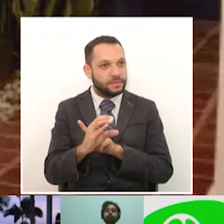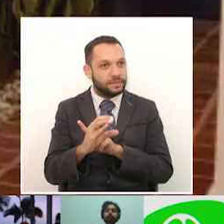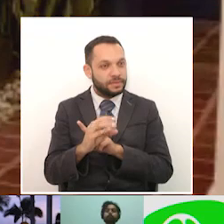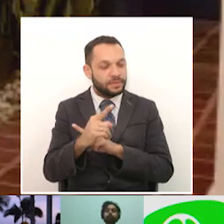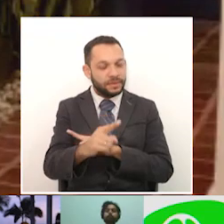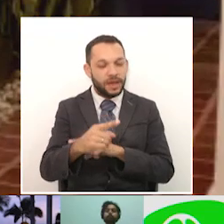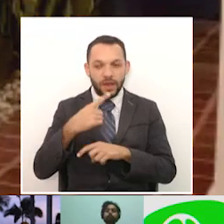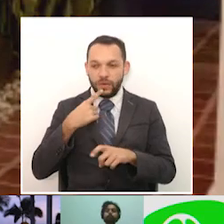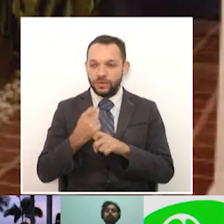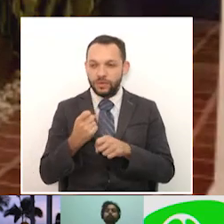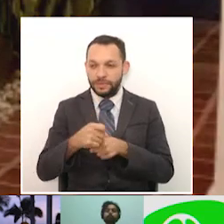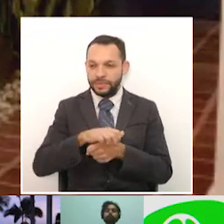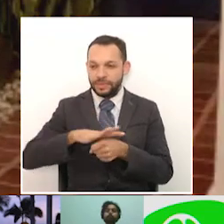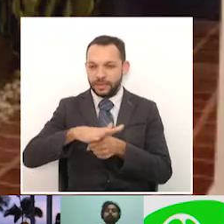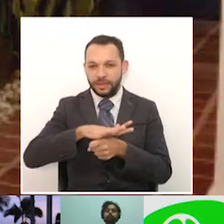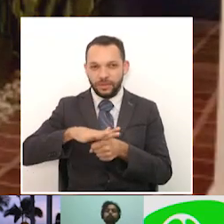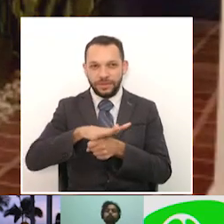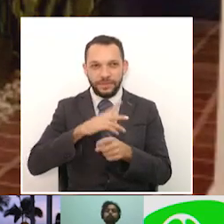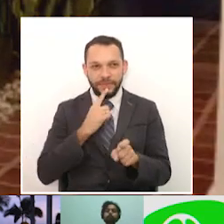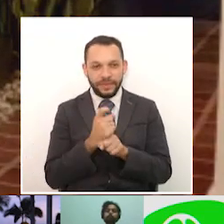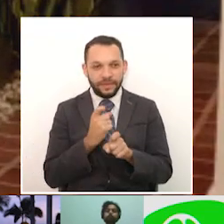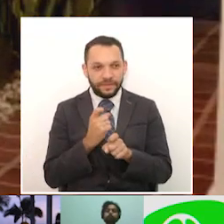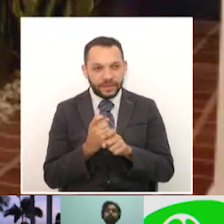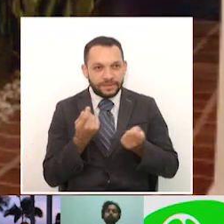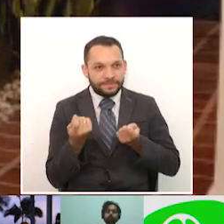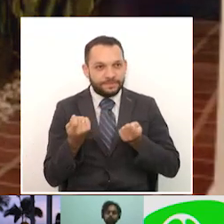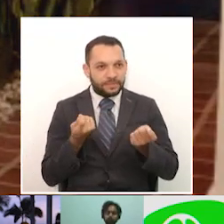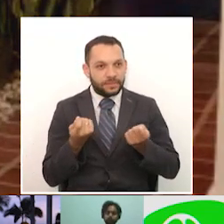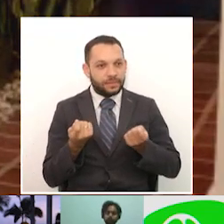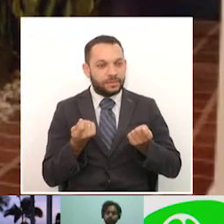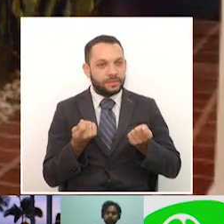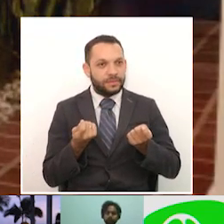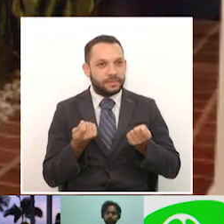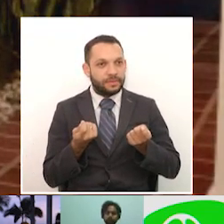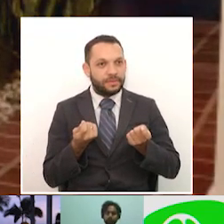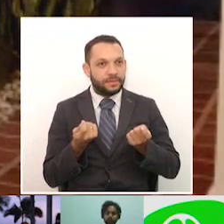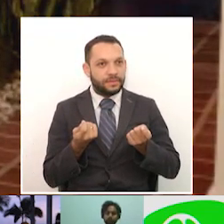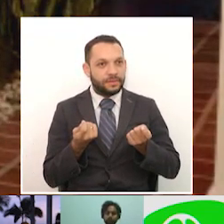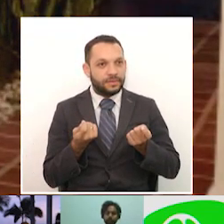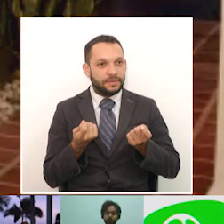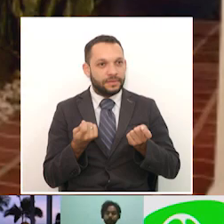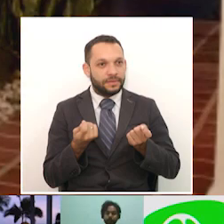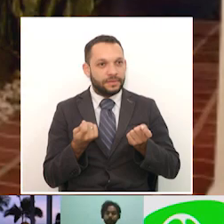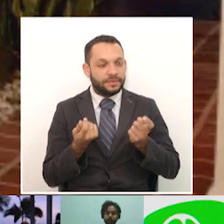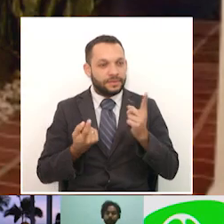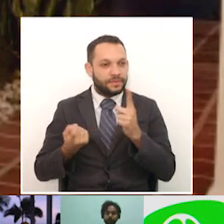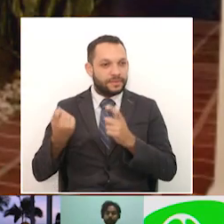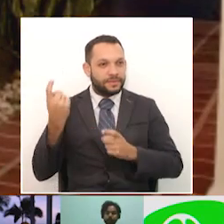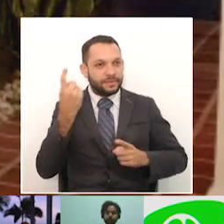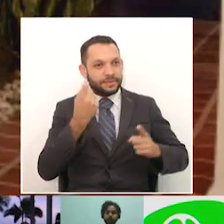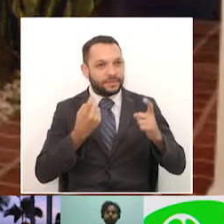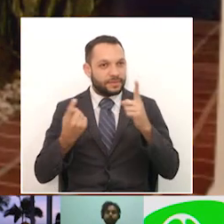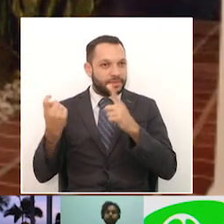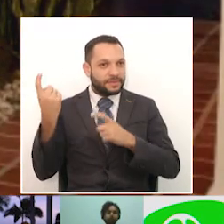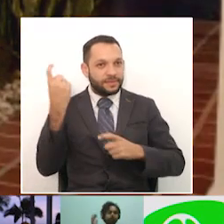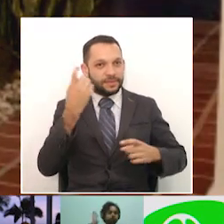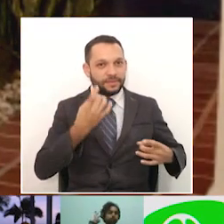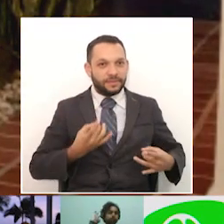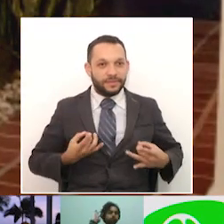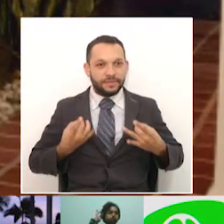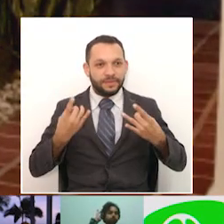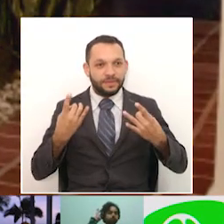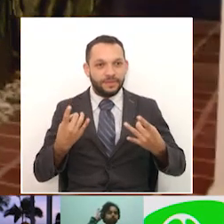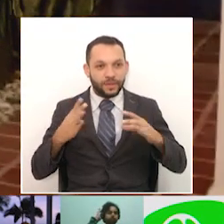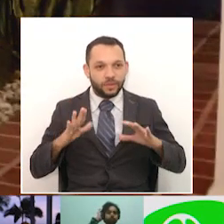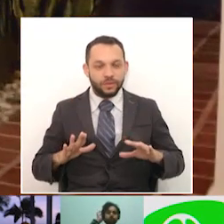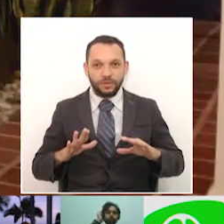situación difícil en nuestra práctica médica, mi hijo y yo, porque nosotros practicamos la medicina ayurveda. Esto no nos lo enseñan en las facultades de medicina,